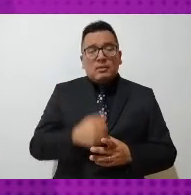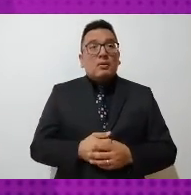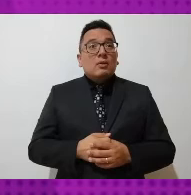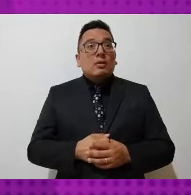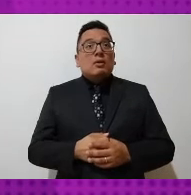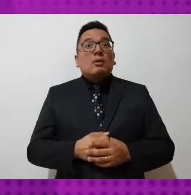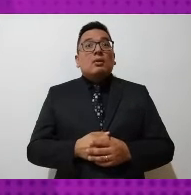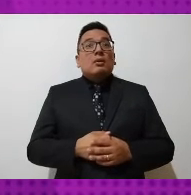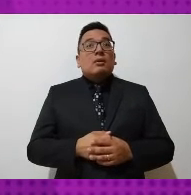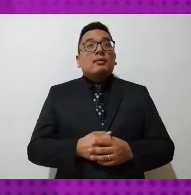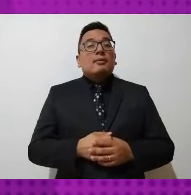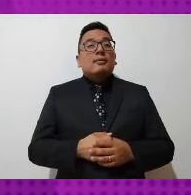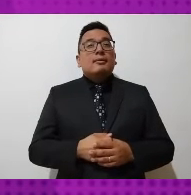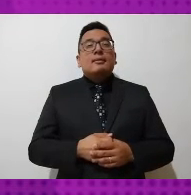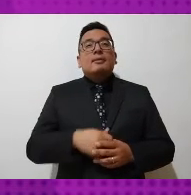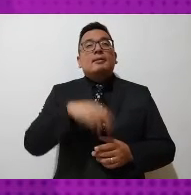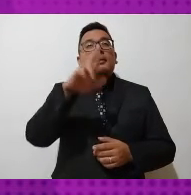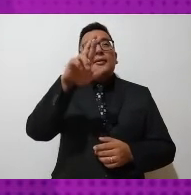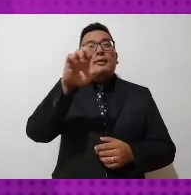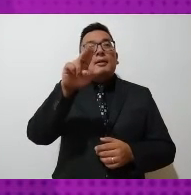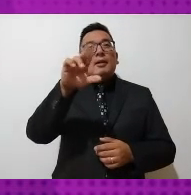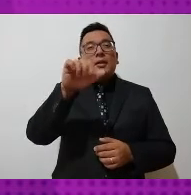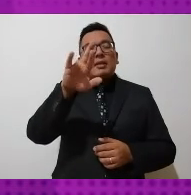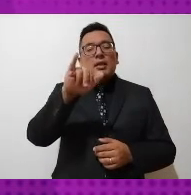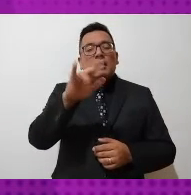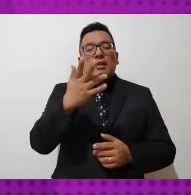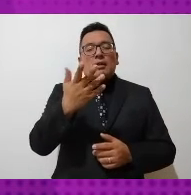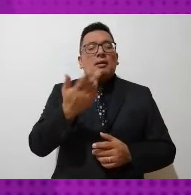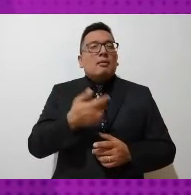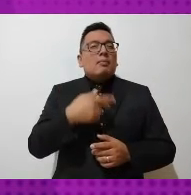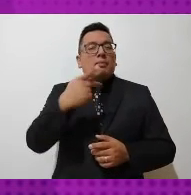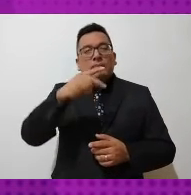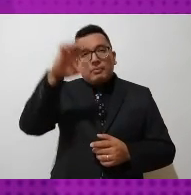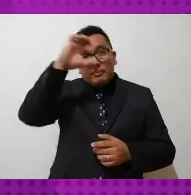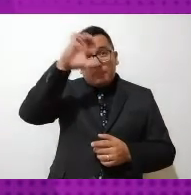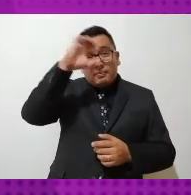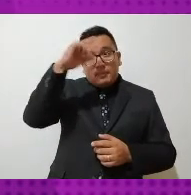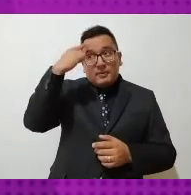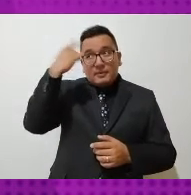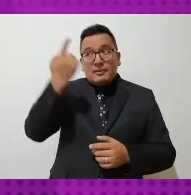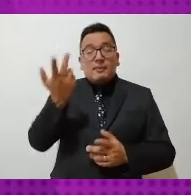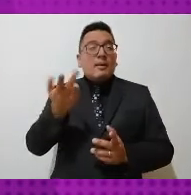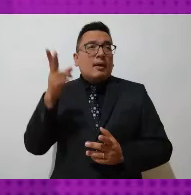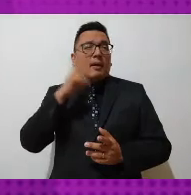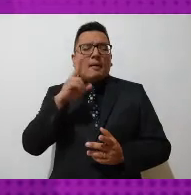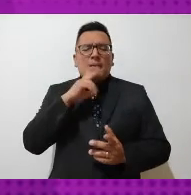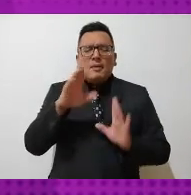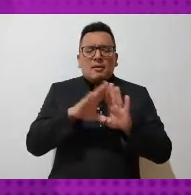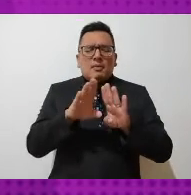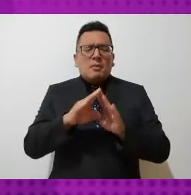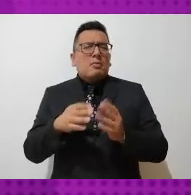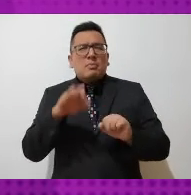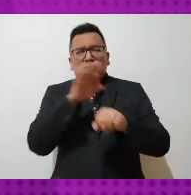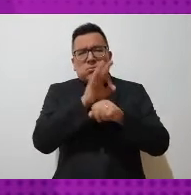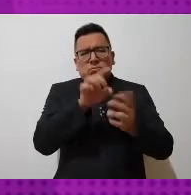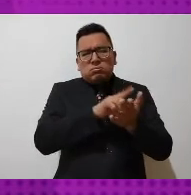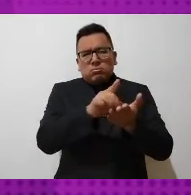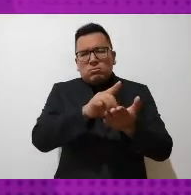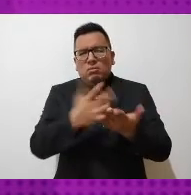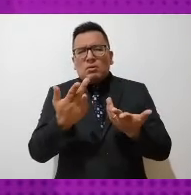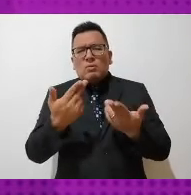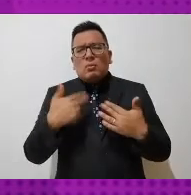son las experiencias que desde Renacedi se han tenido con la sociedad civil para generar actividades de promoción, protección y defensa de los